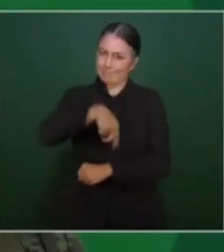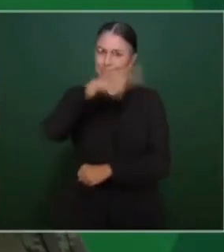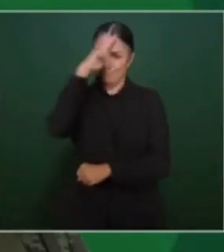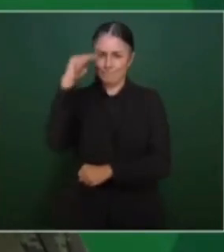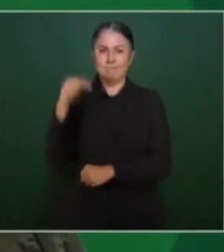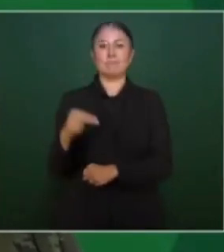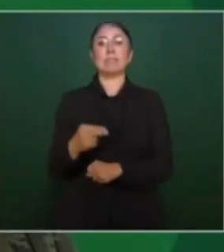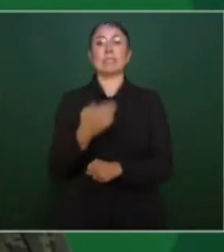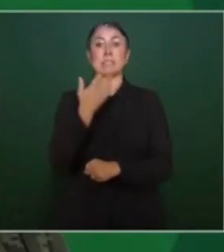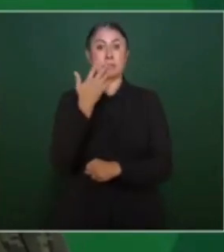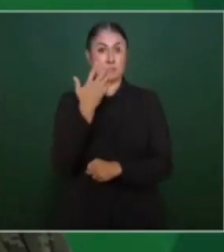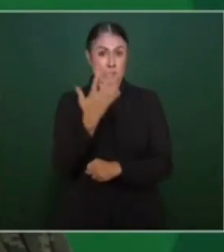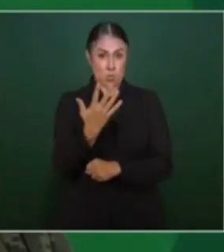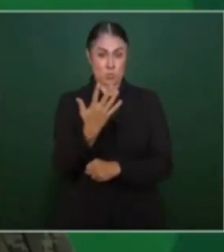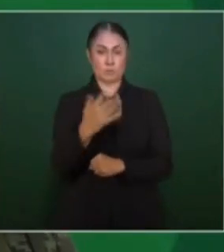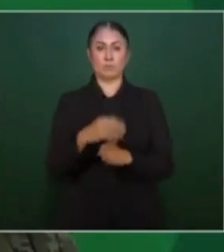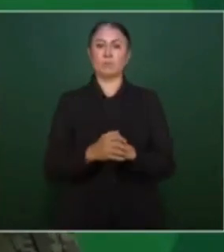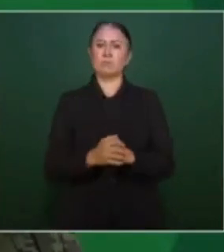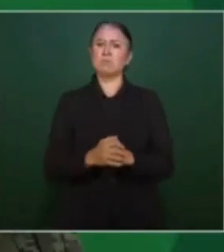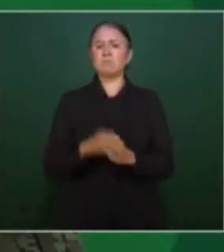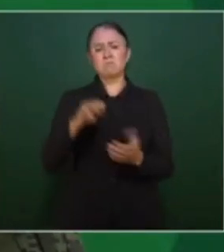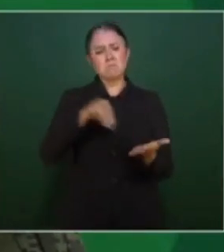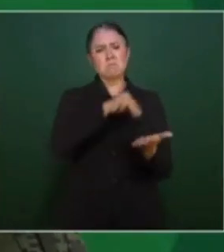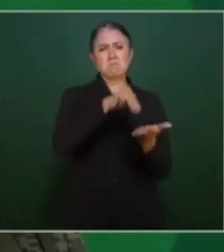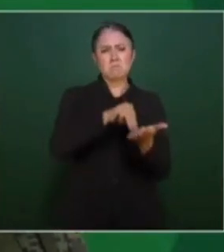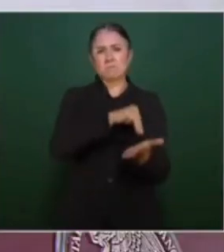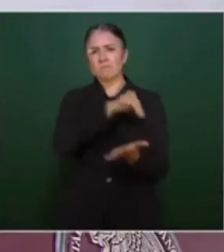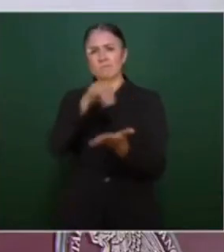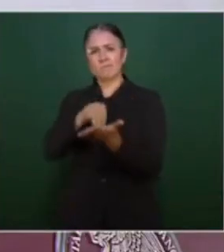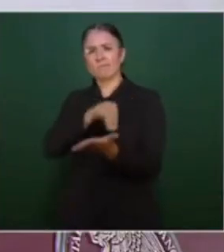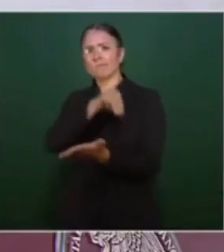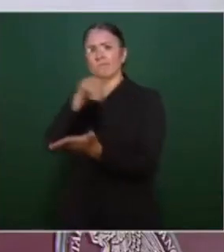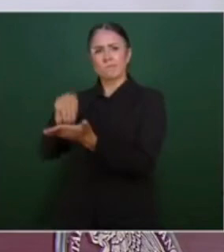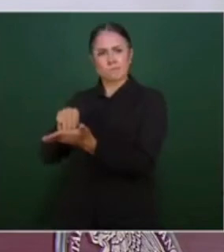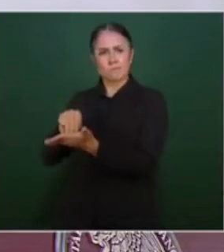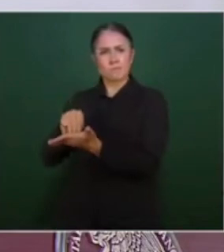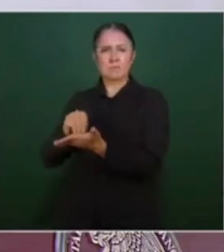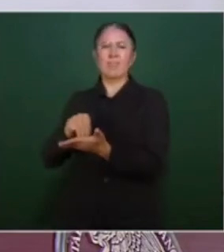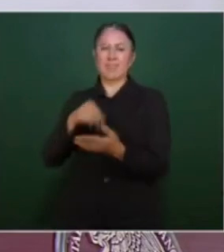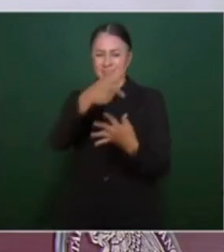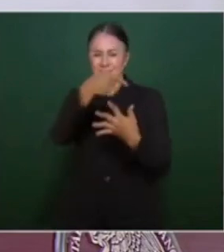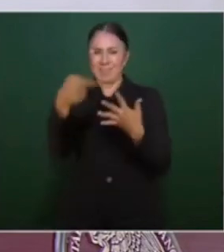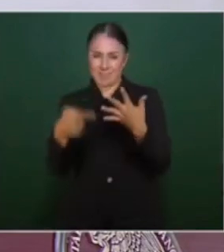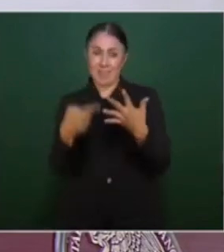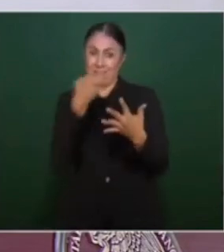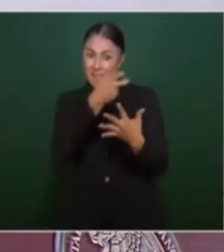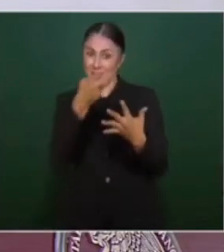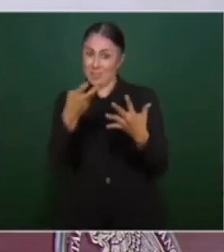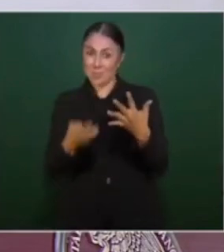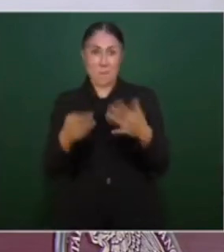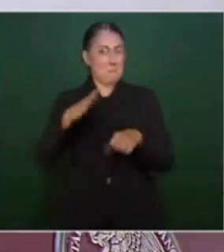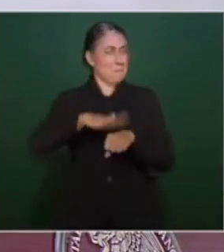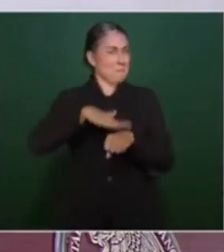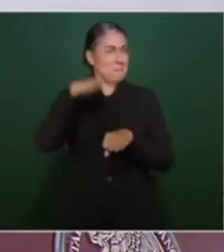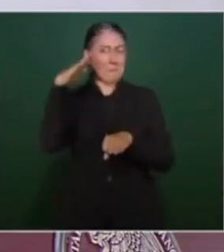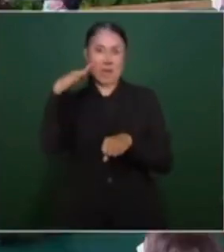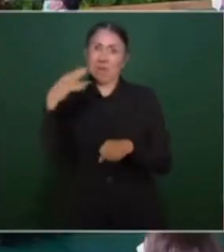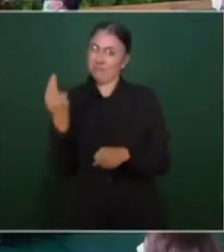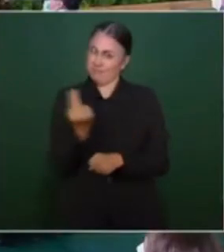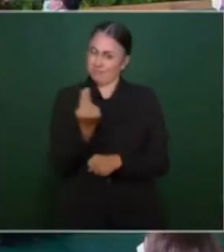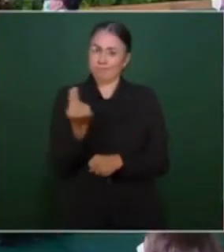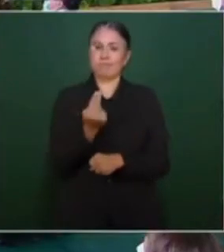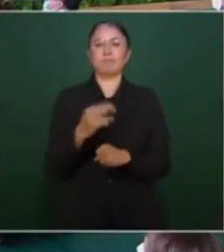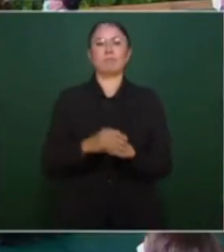los municipios en donde se identifican, como cité, mayor incidencia delictiva. Y también se construirá